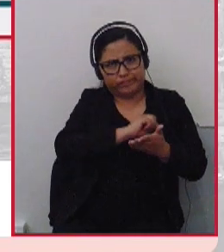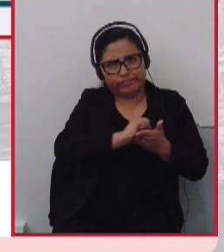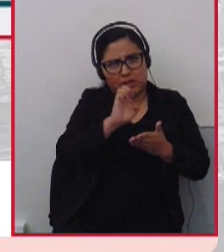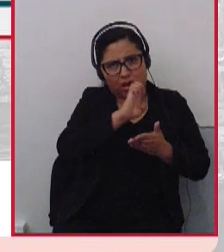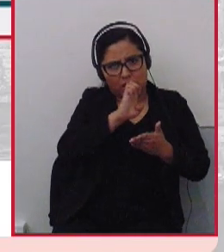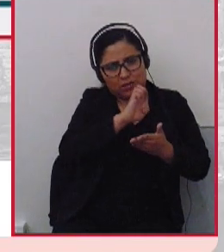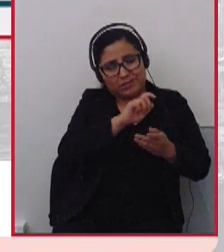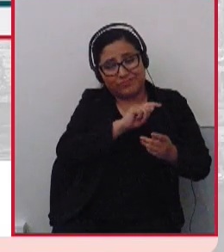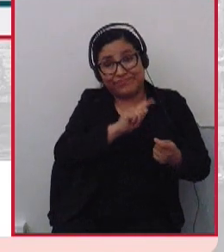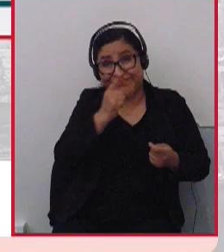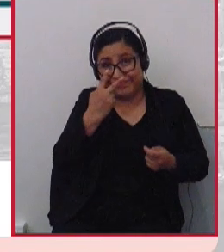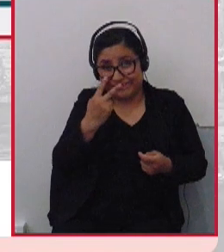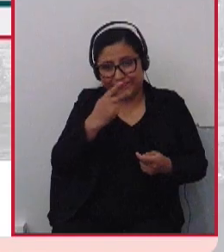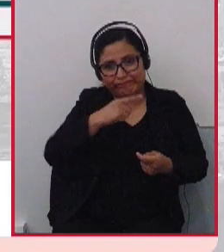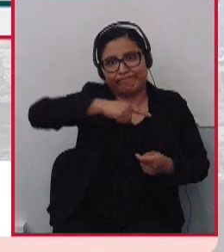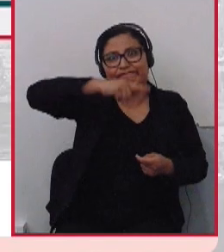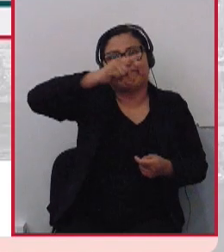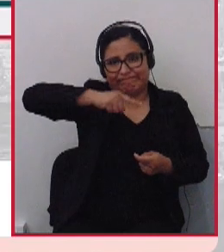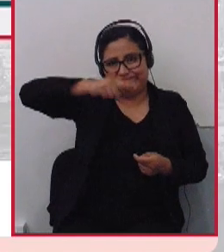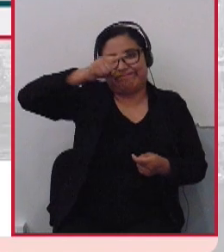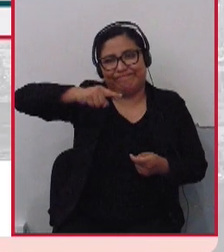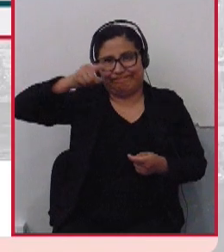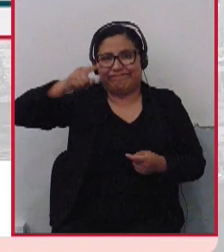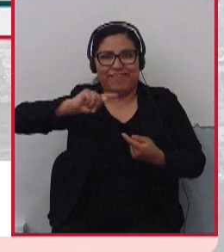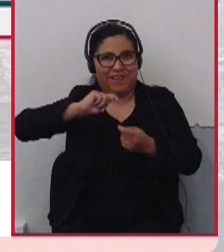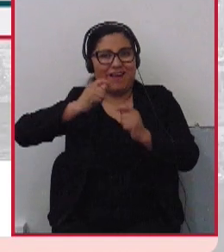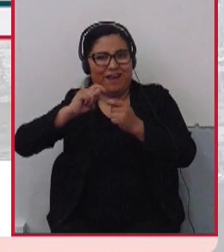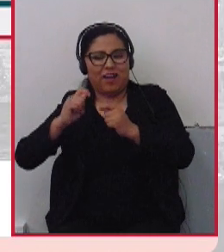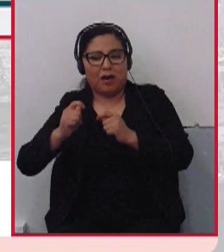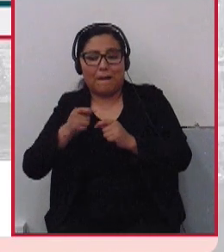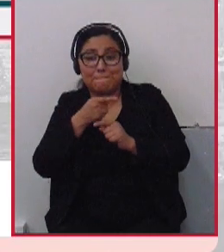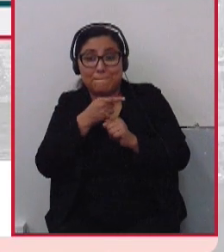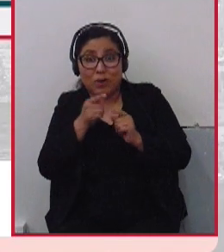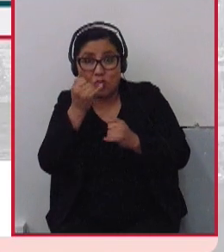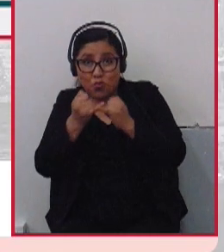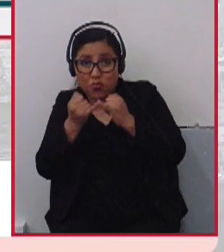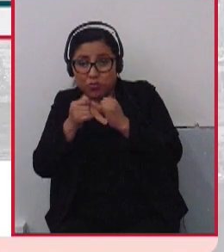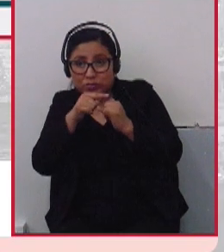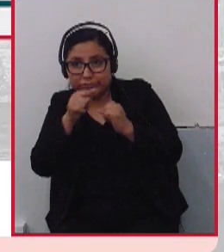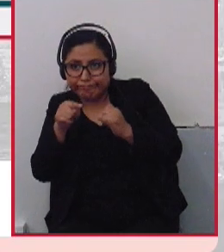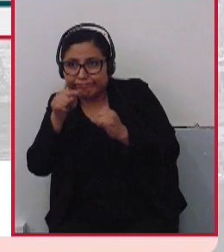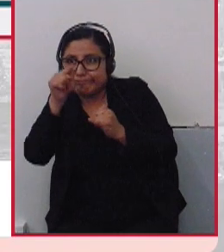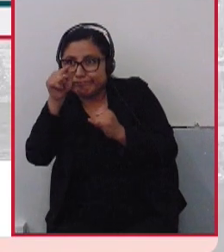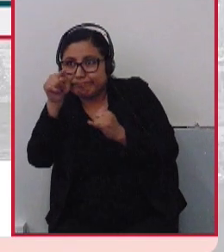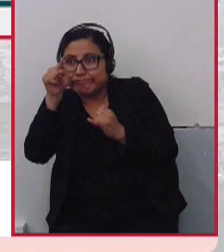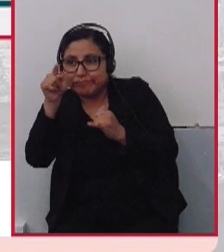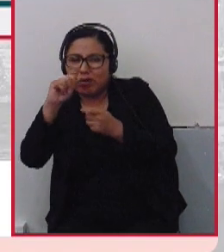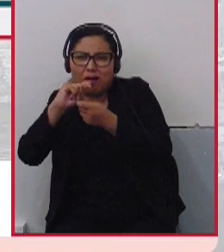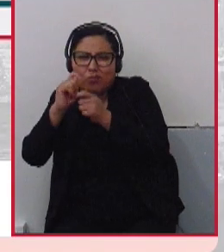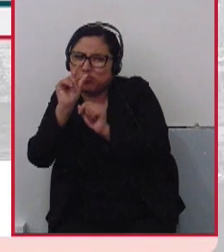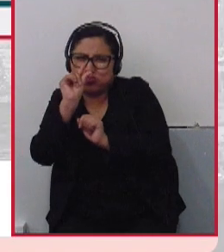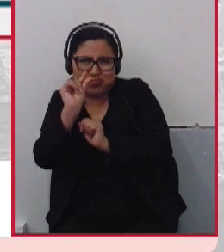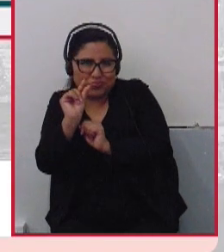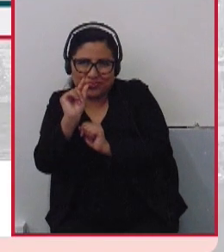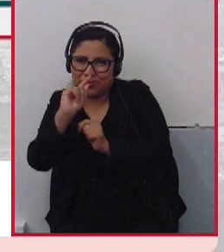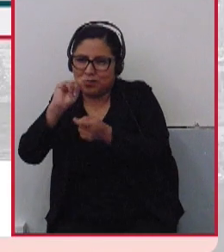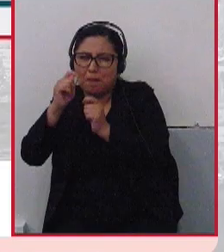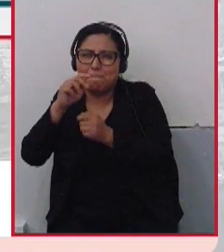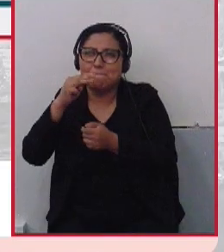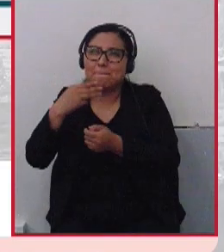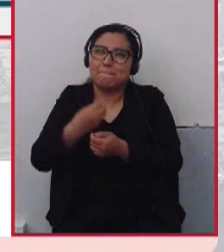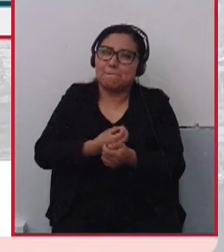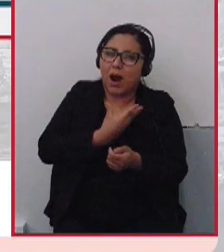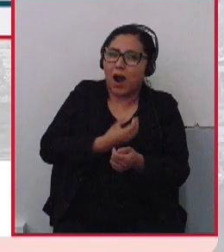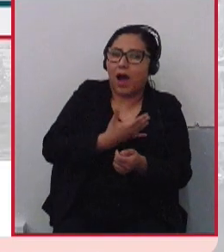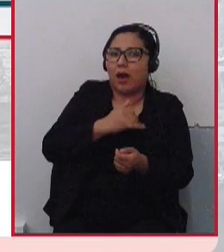Bastante variabilidad, pero en los últimos meses ya hemos estado agarrando bastante consistencia. Desde mayo,